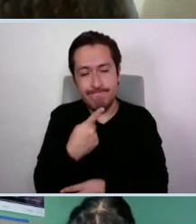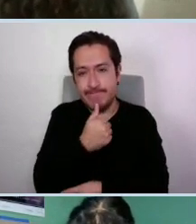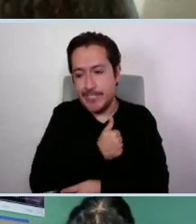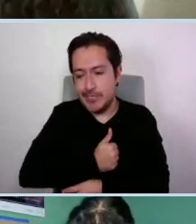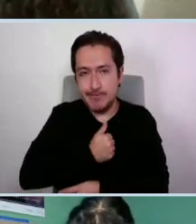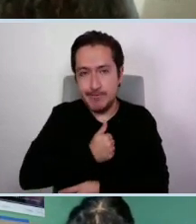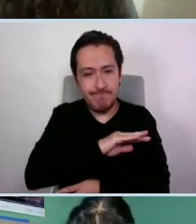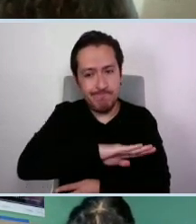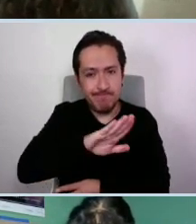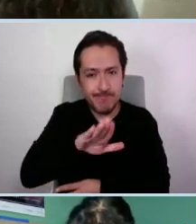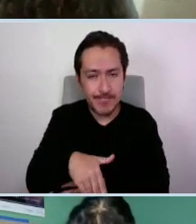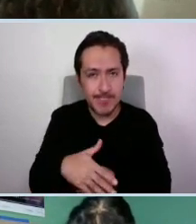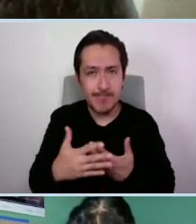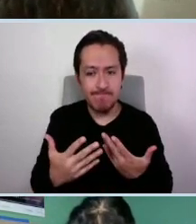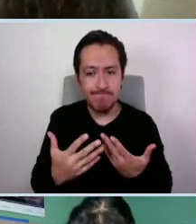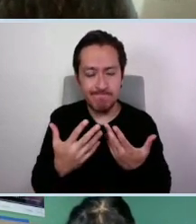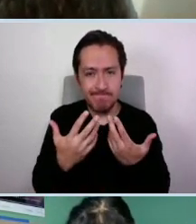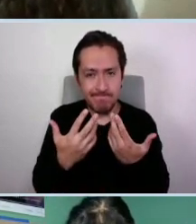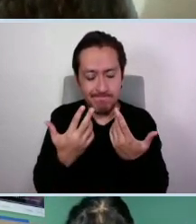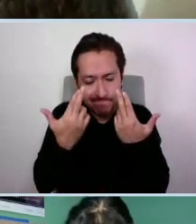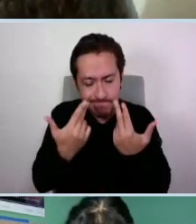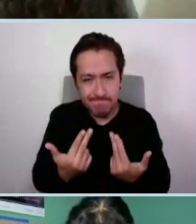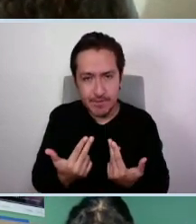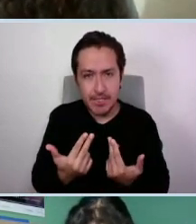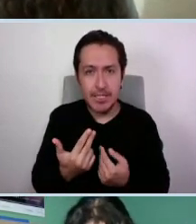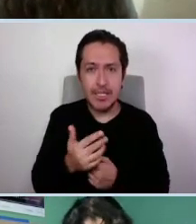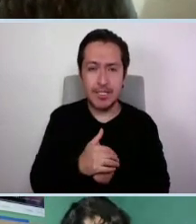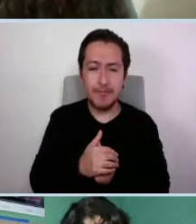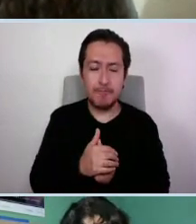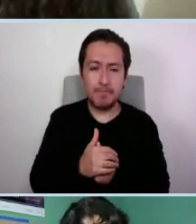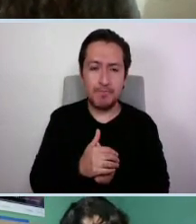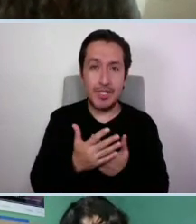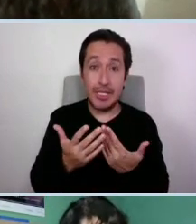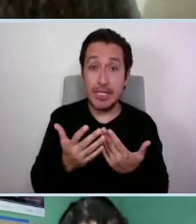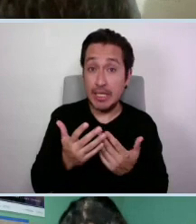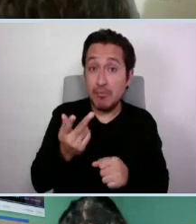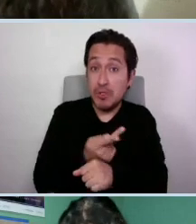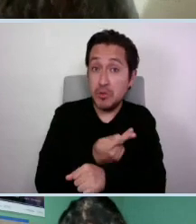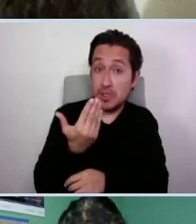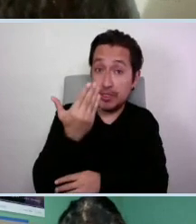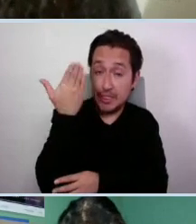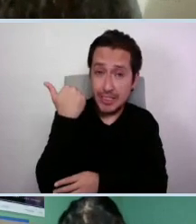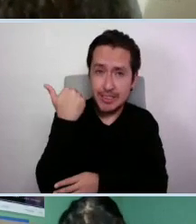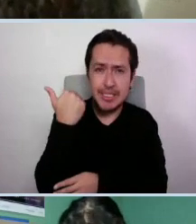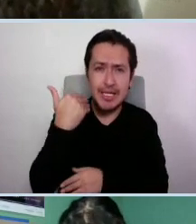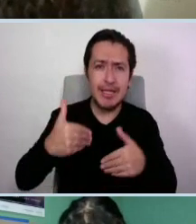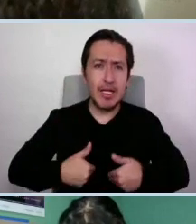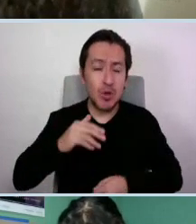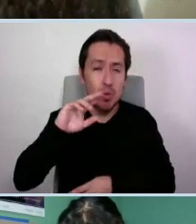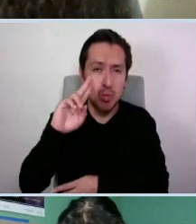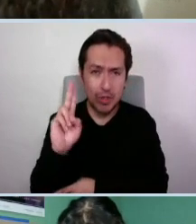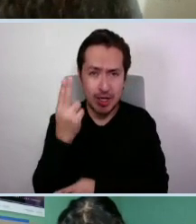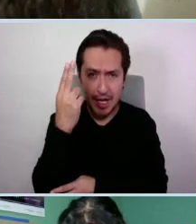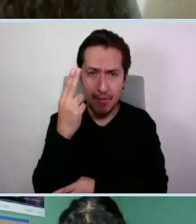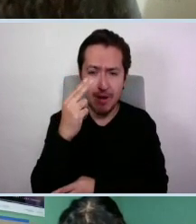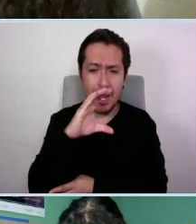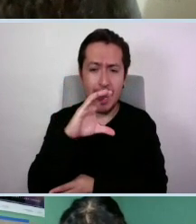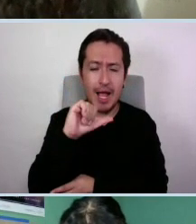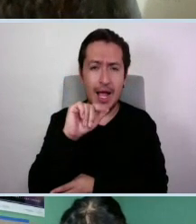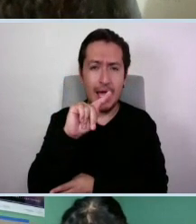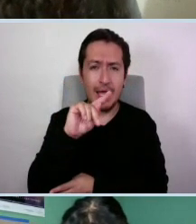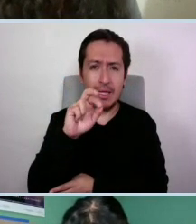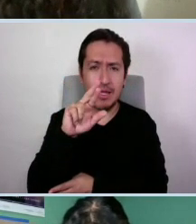momento de la vida mundial teatro UNAM la cátedra encabezada en ese entonces por Mariana